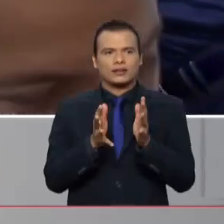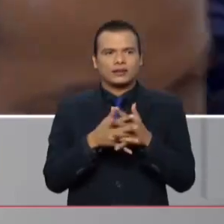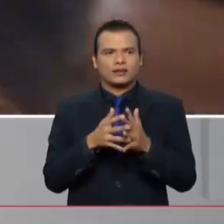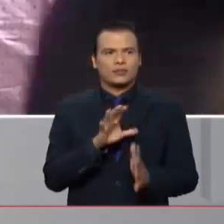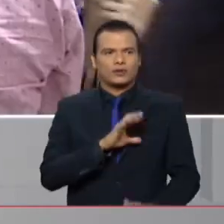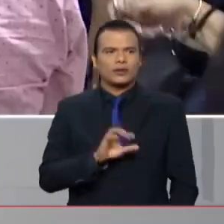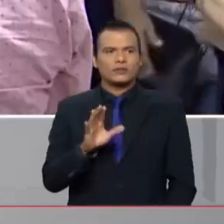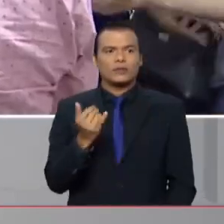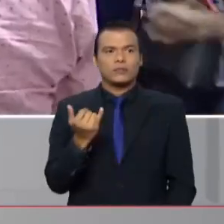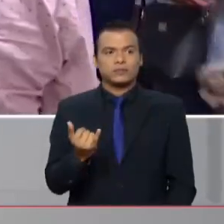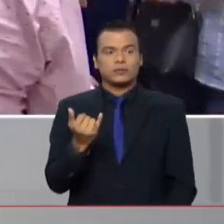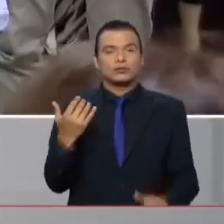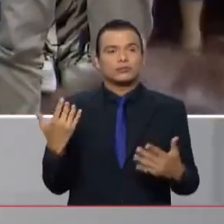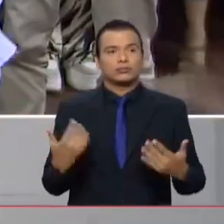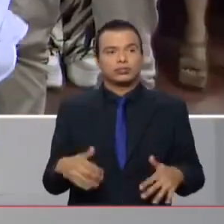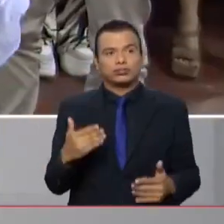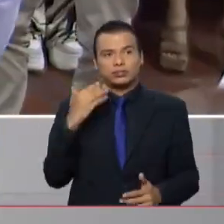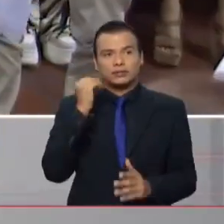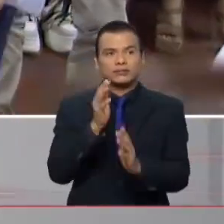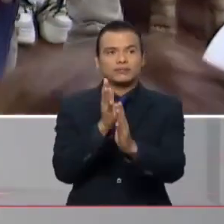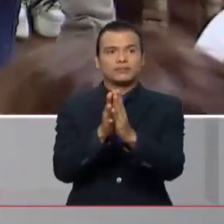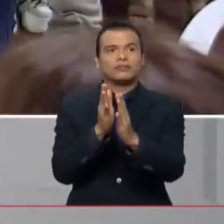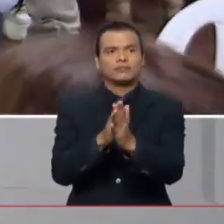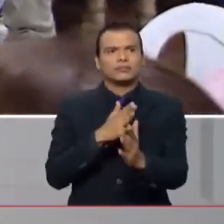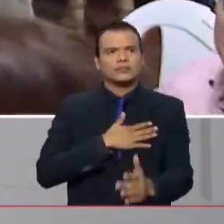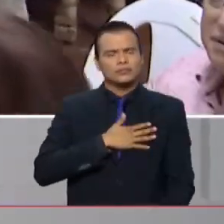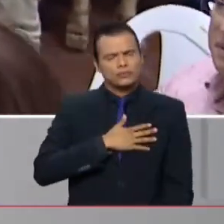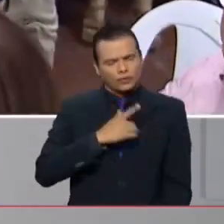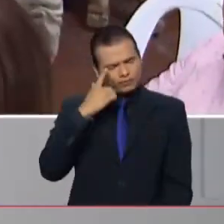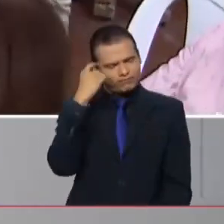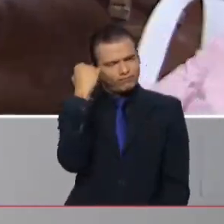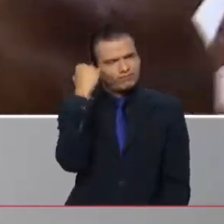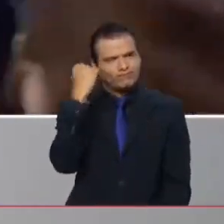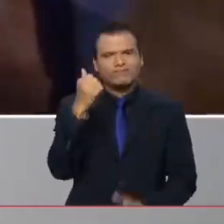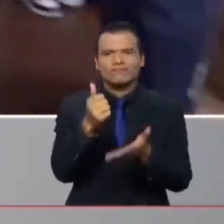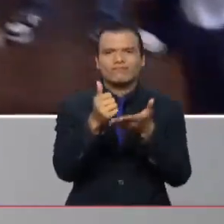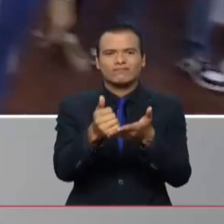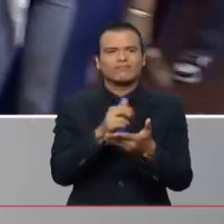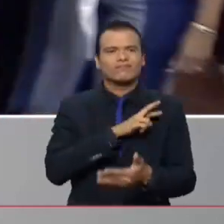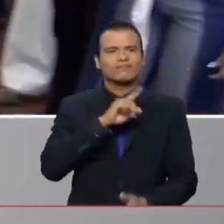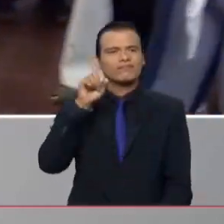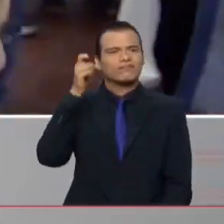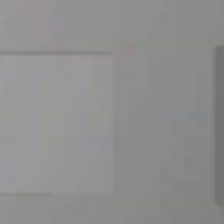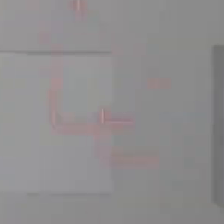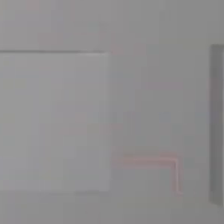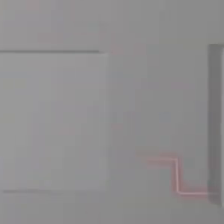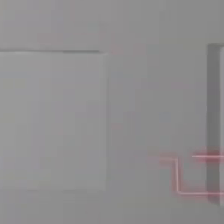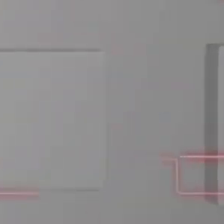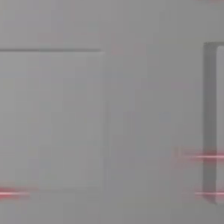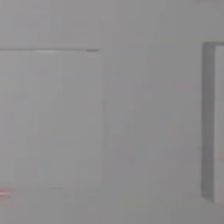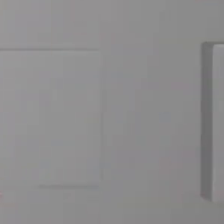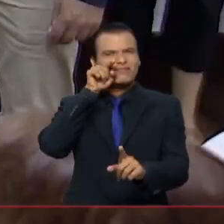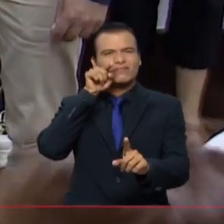Cali, donde la próxima mandataria reafirmó su compromiso con el progreso del departamento.